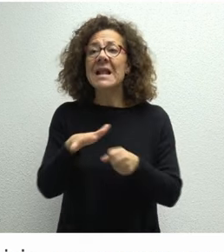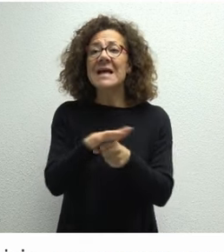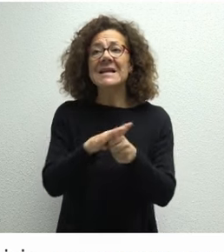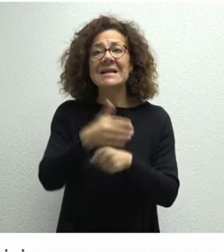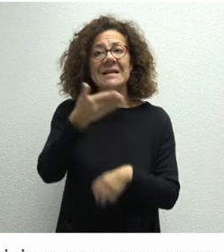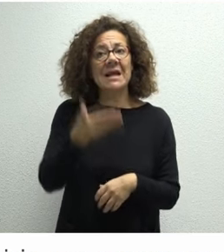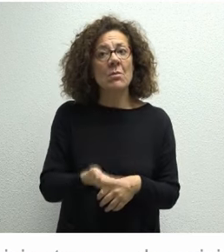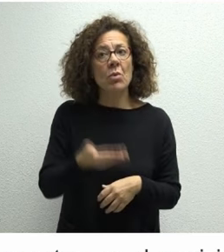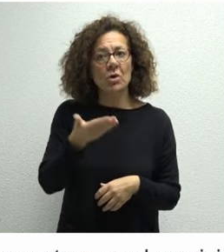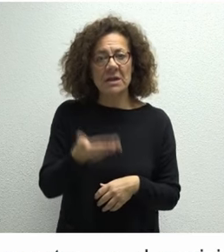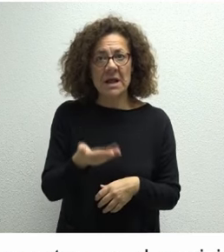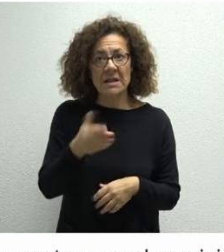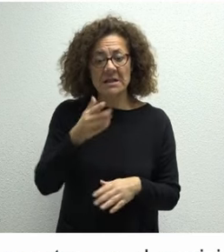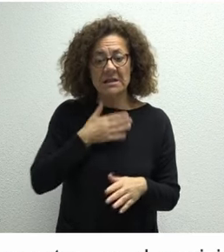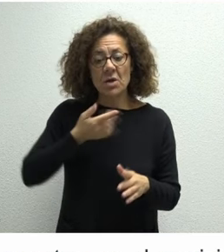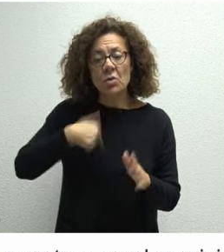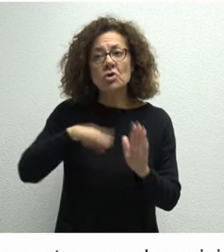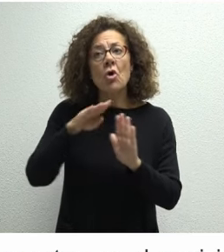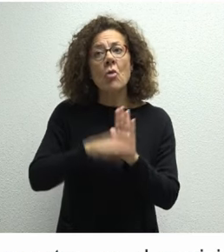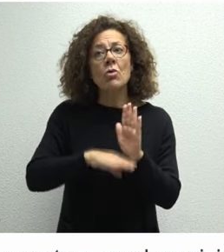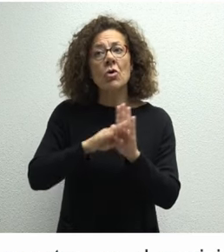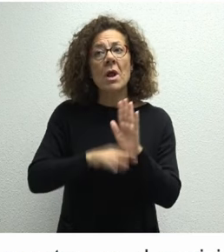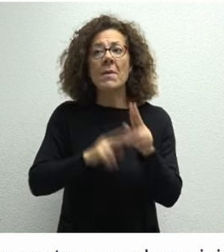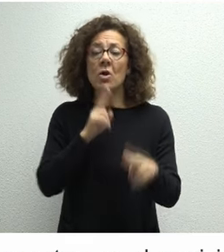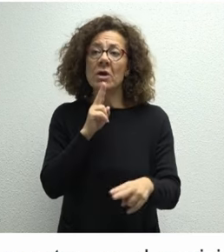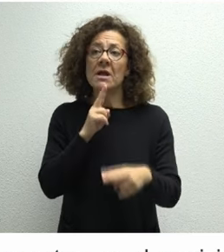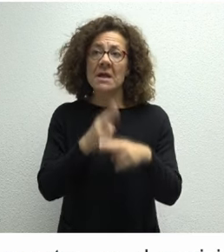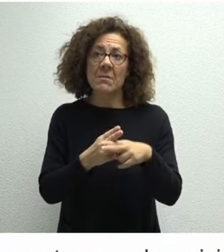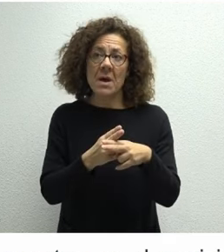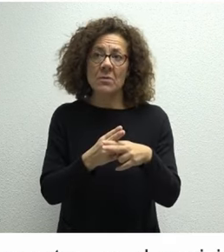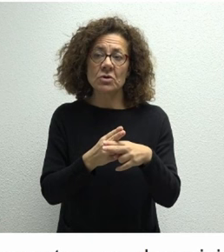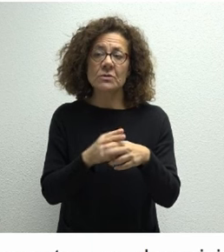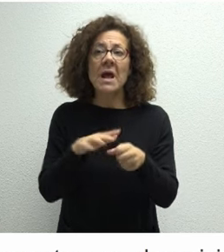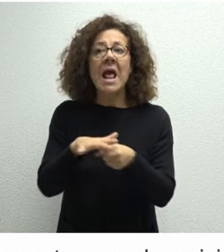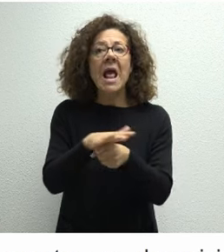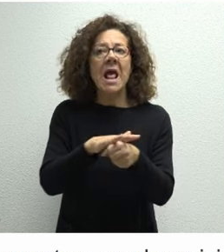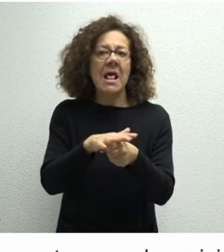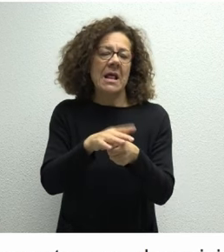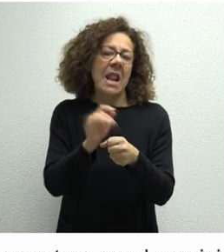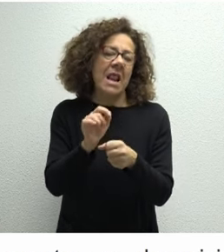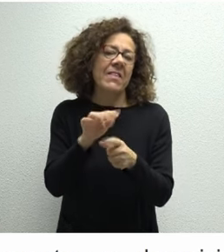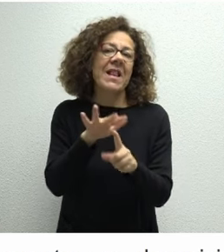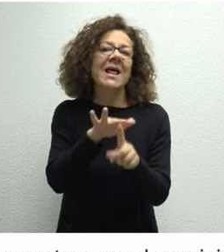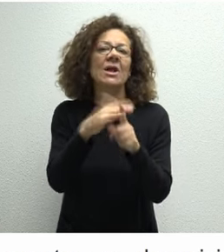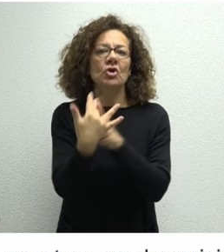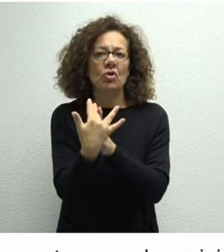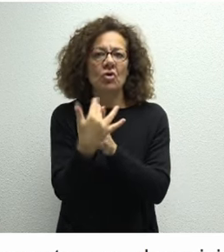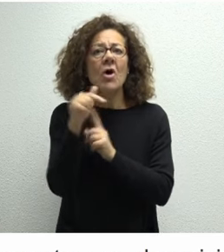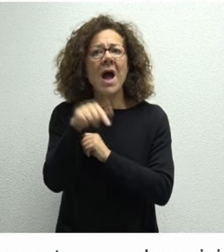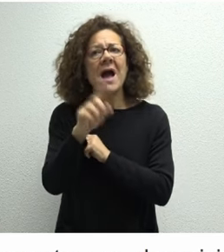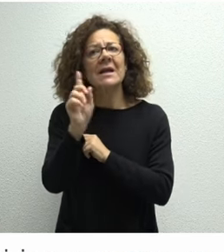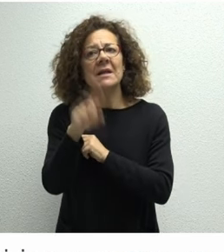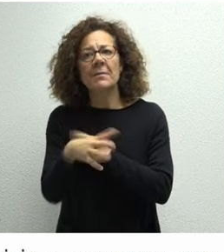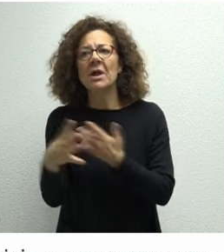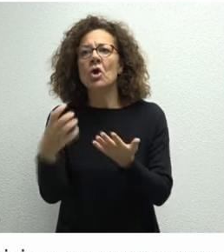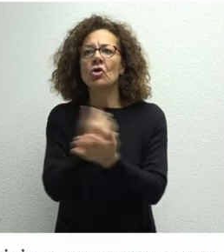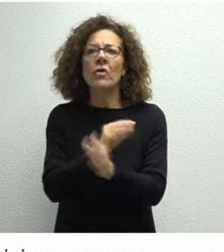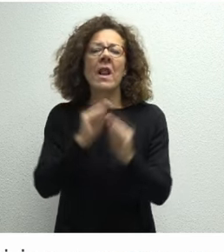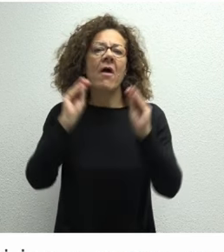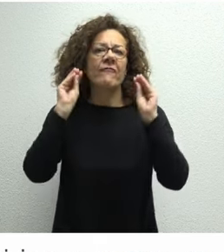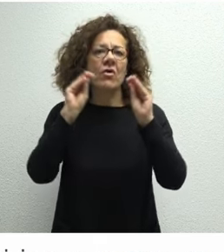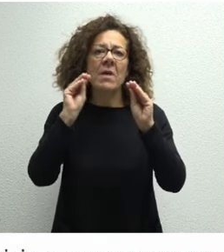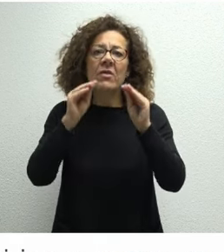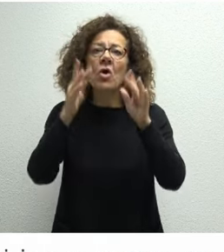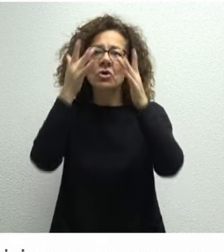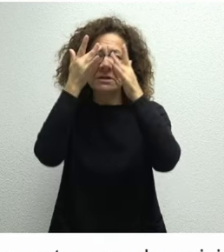importantes que tenemos en el programa es lo que llamamos la bueno el área del entorno y aquí es donde incluimos pues toda la formación y